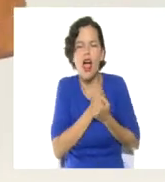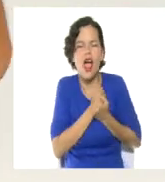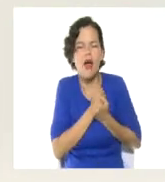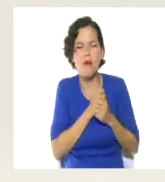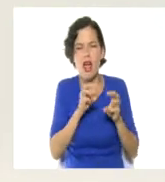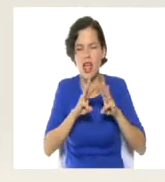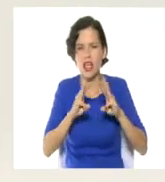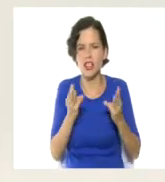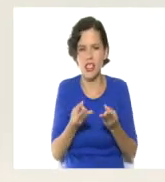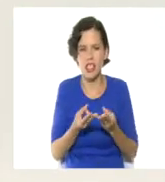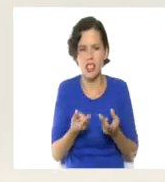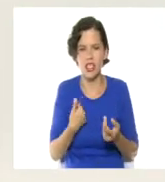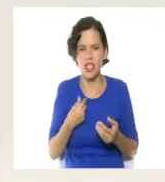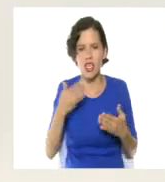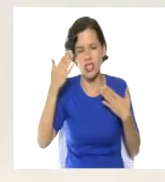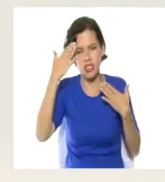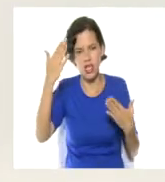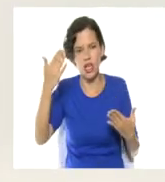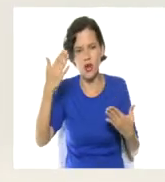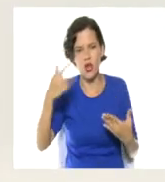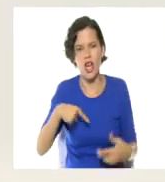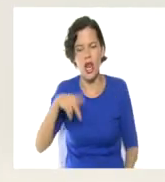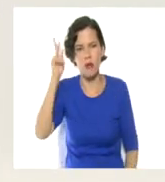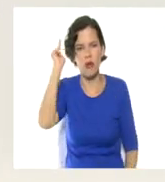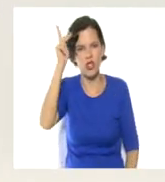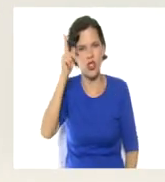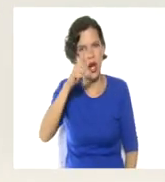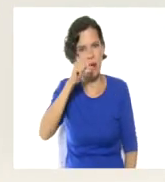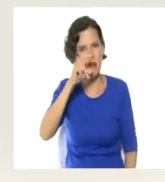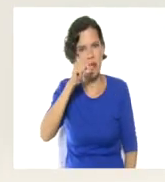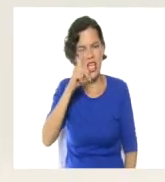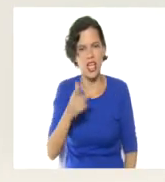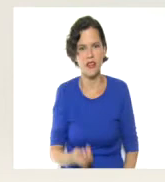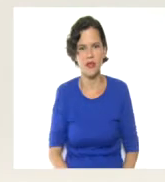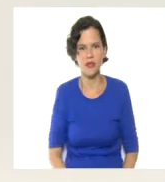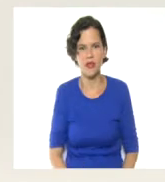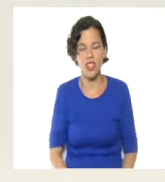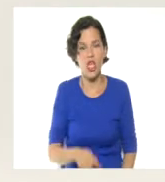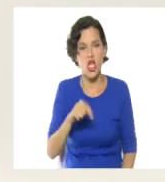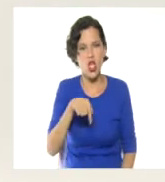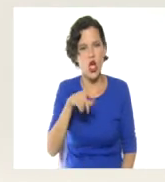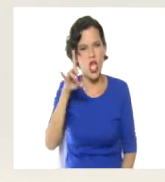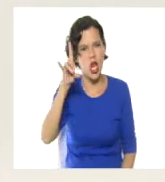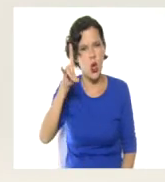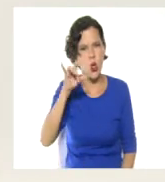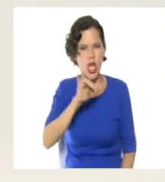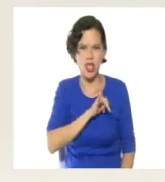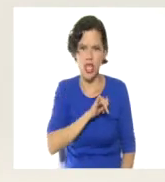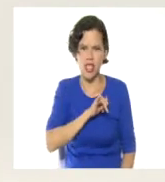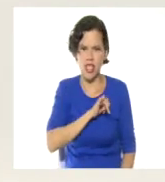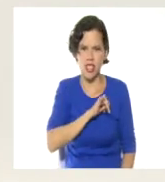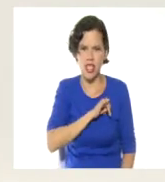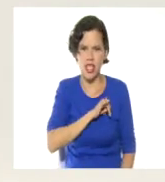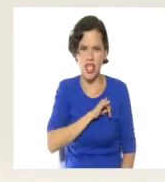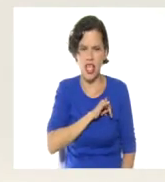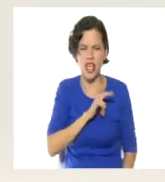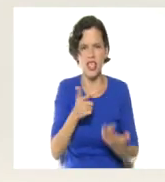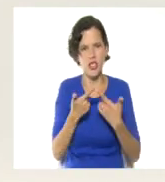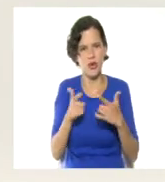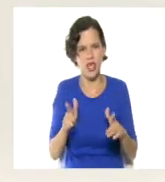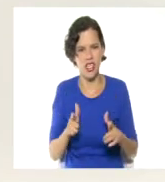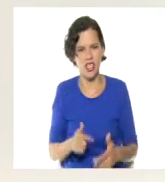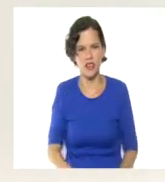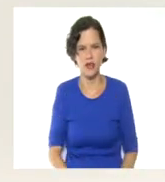les saluda desde el corazón, Pía Mejía, docente de cultura. Y hoy es lunes de identidad y